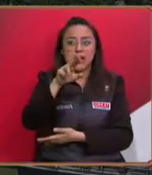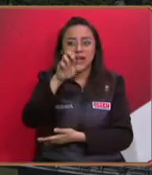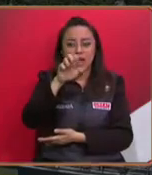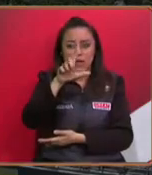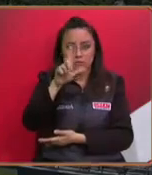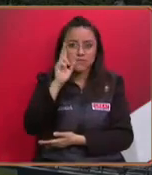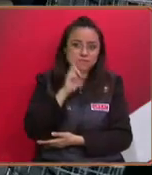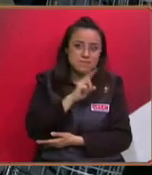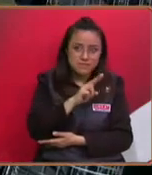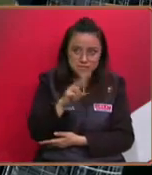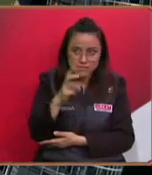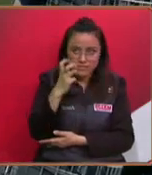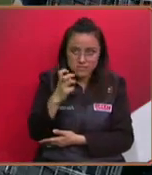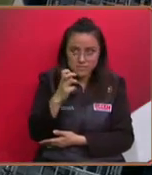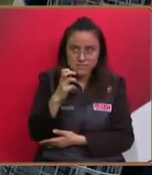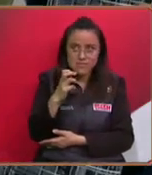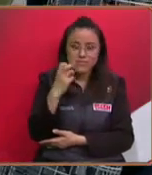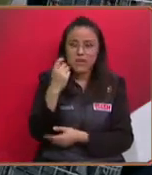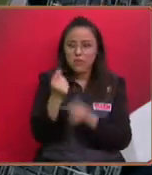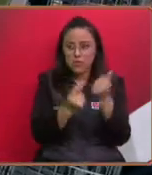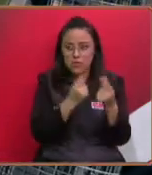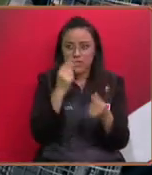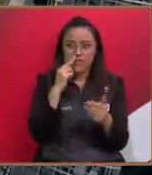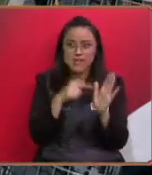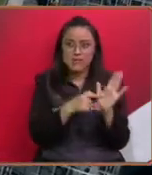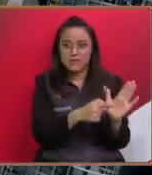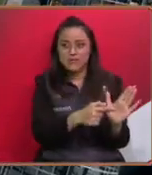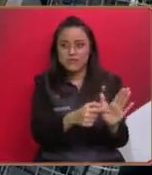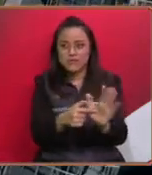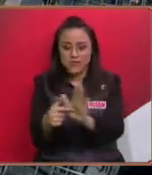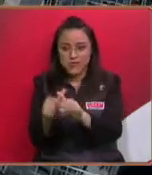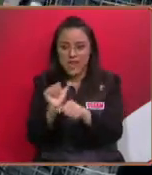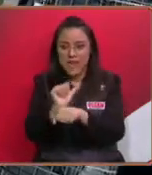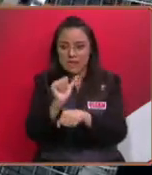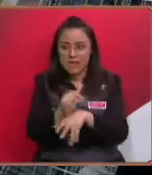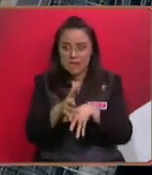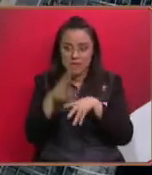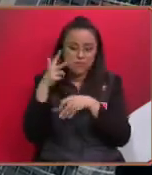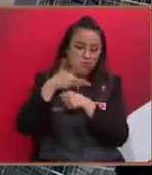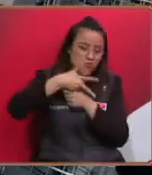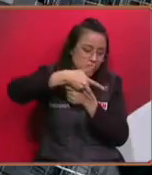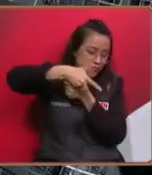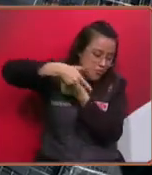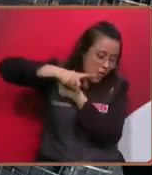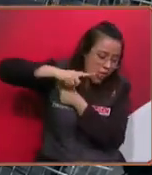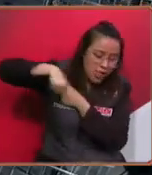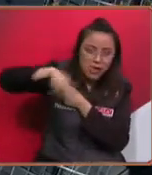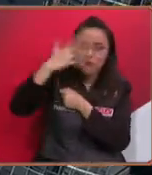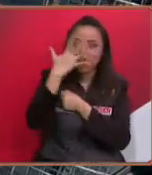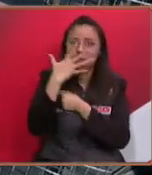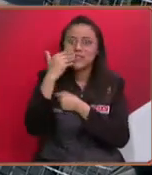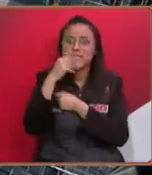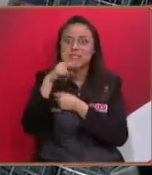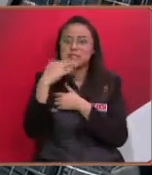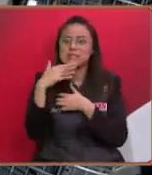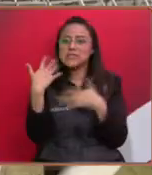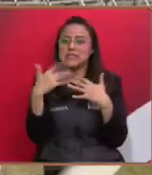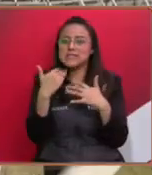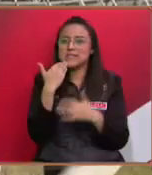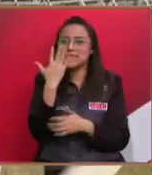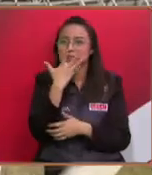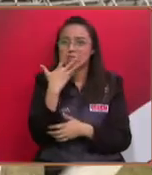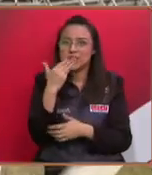son los que están haciendo. Esto es una parte. La empresa, mira, ahí van las unidades. ¿Qué tal el dron? Muy bien. ¿Qué tal se ven? ¿Qué